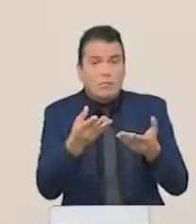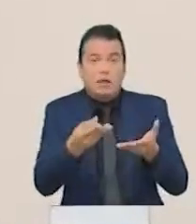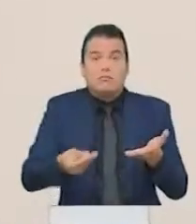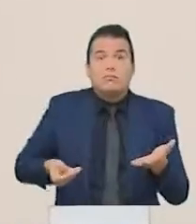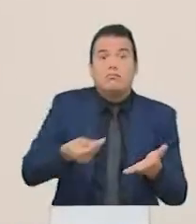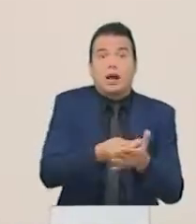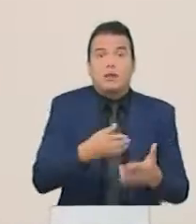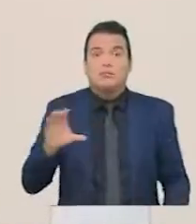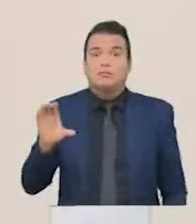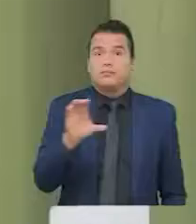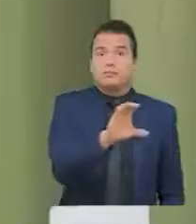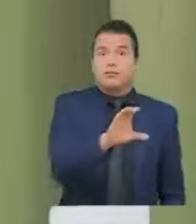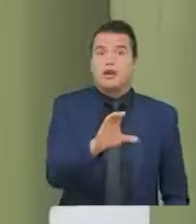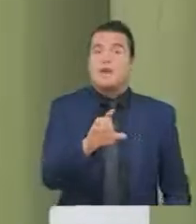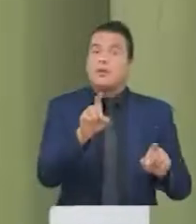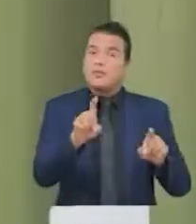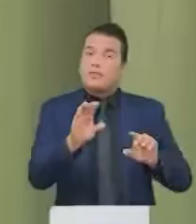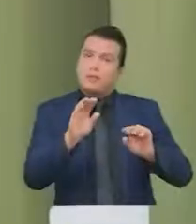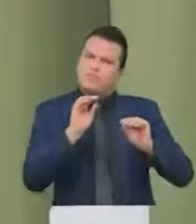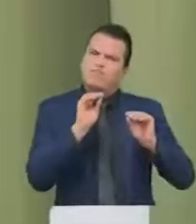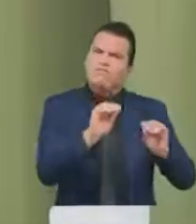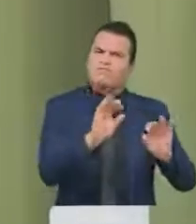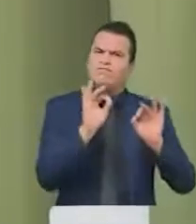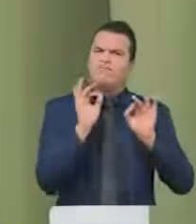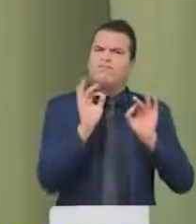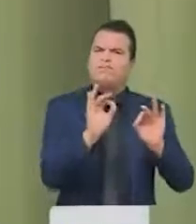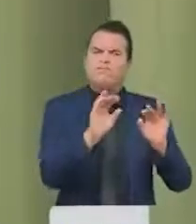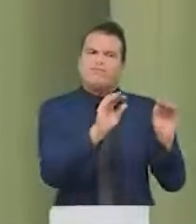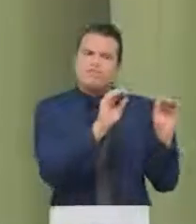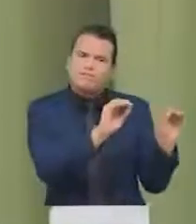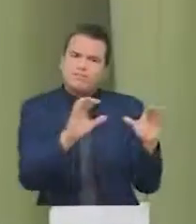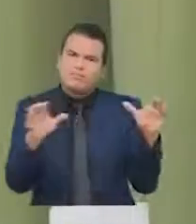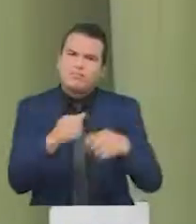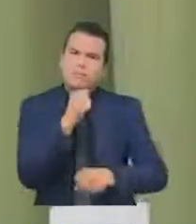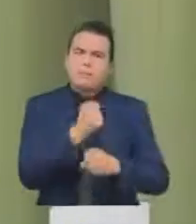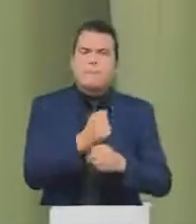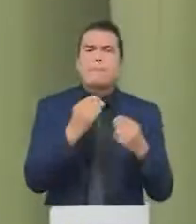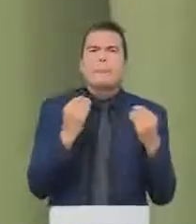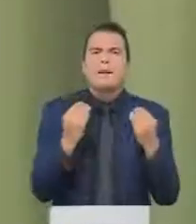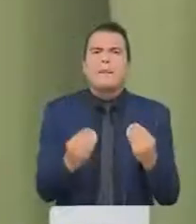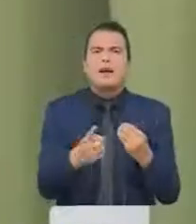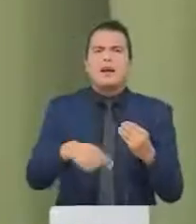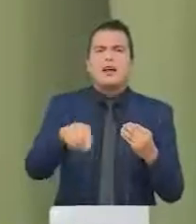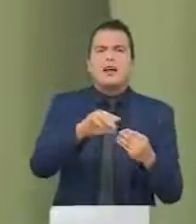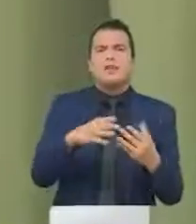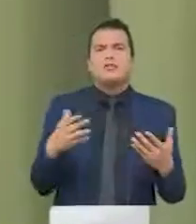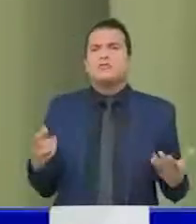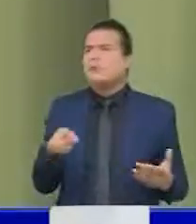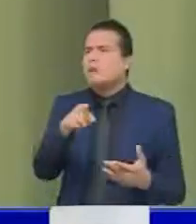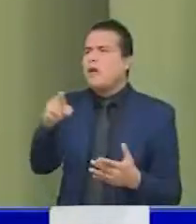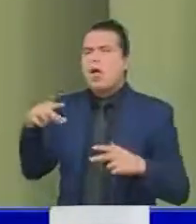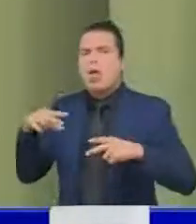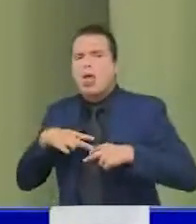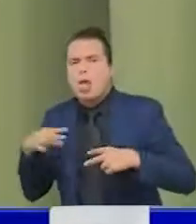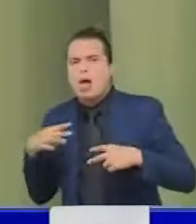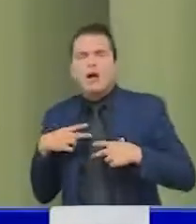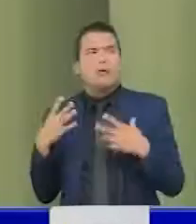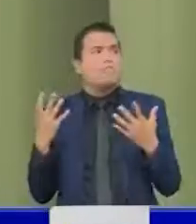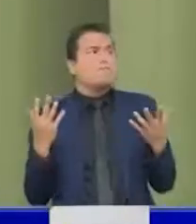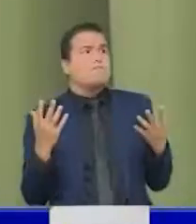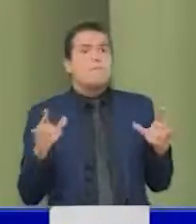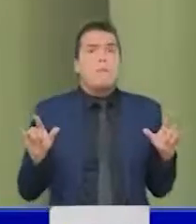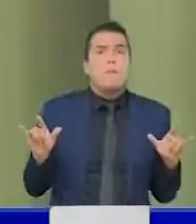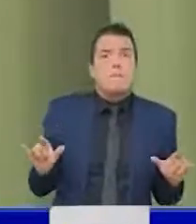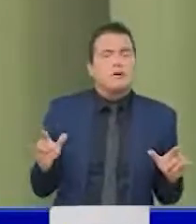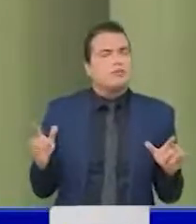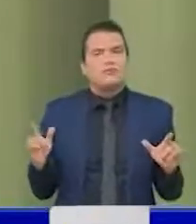pero tenemos que generar rutas de formación estas rutas de formación nos permite sacar a los jóvenes de la calle que tengan otras